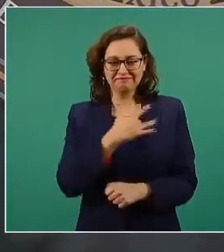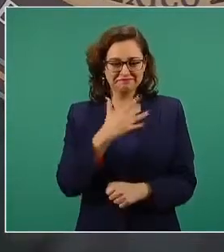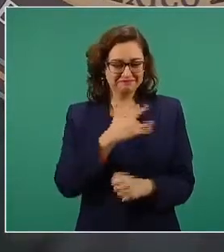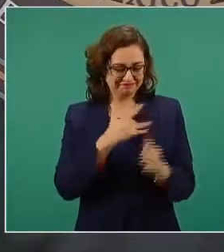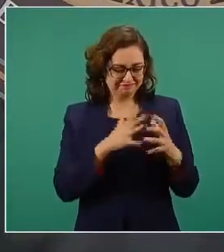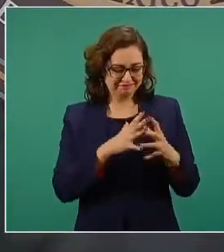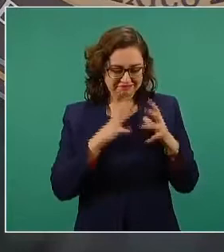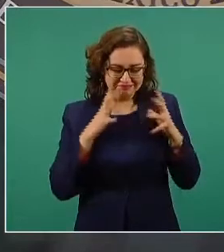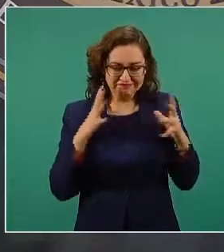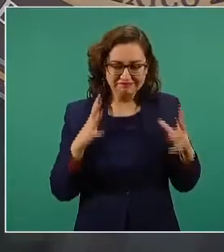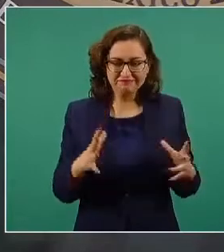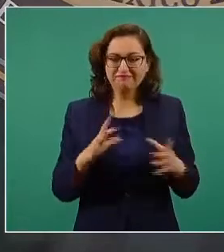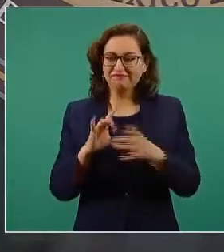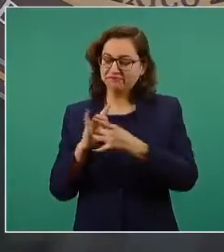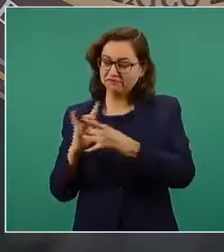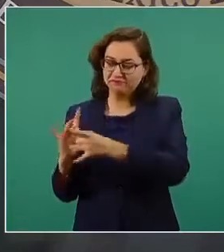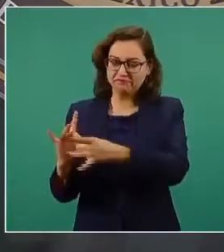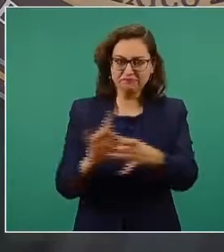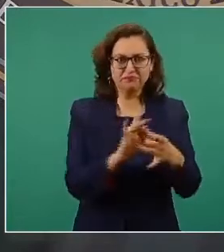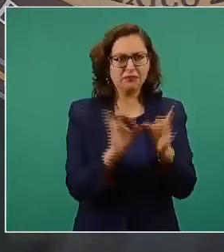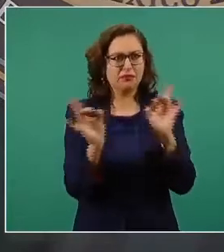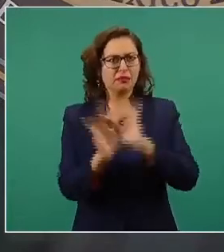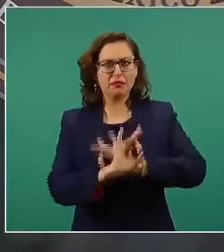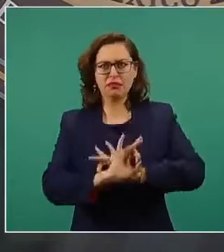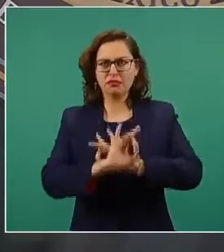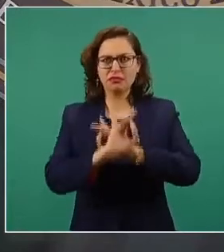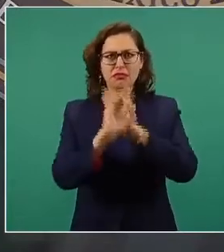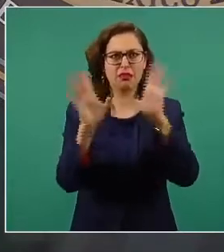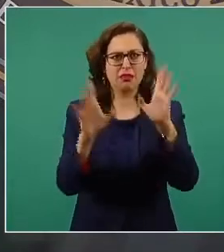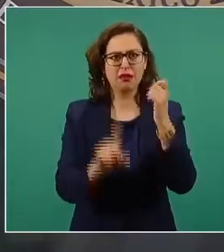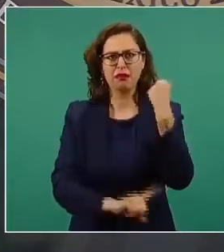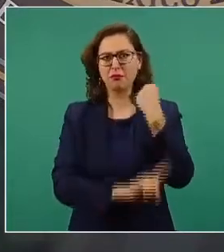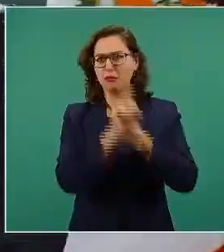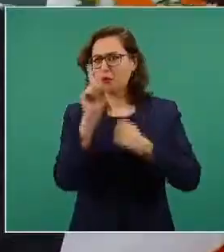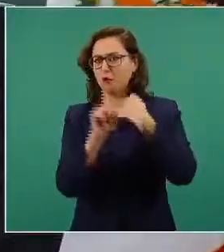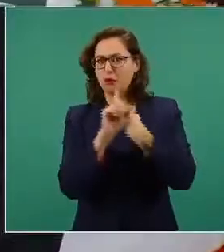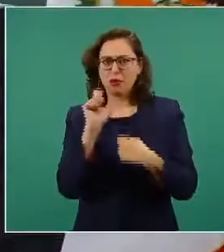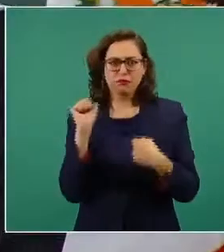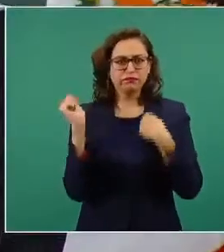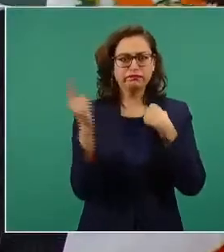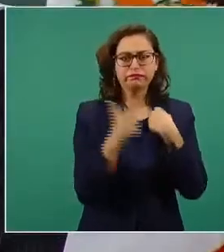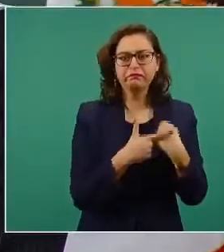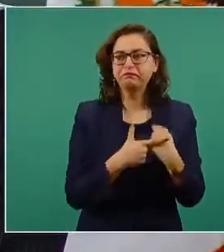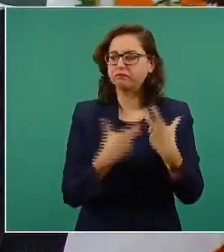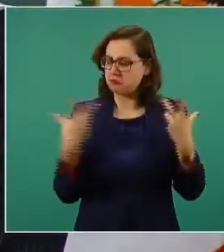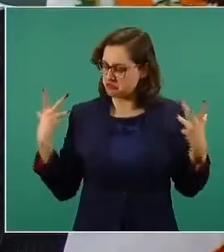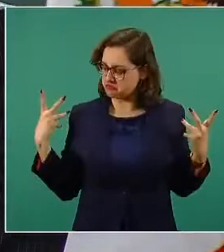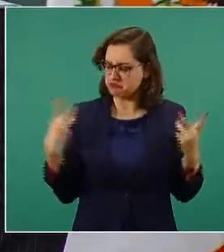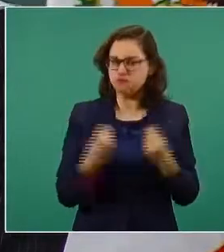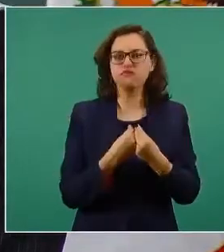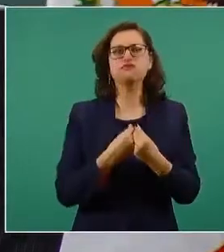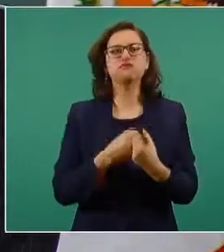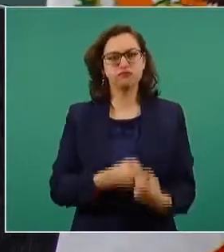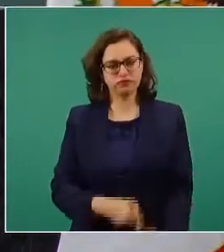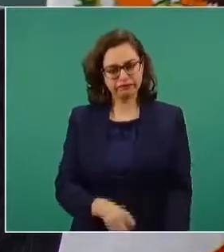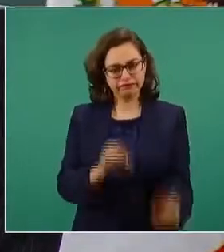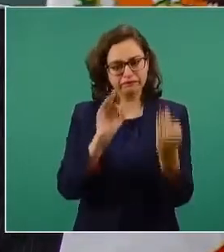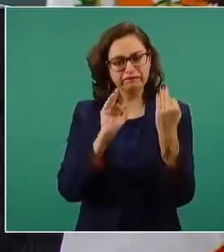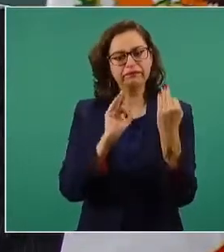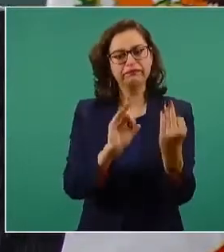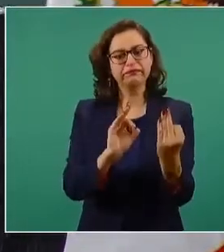cada vez que se requiere hacer frente a una desgracia. La